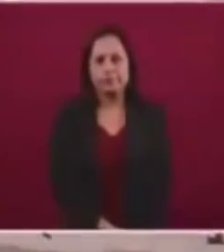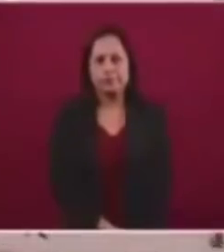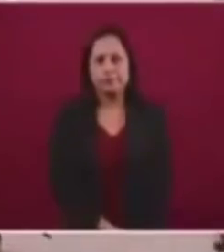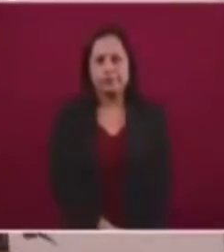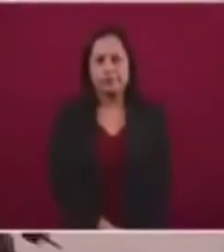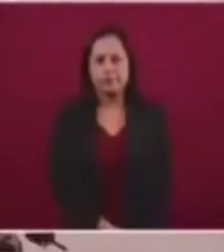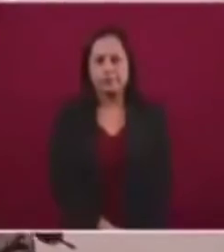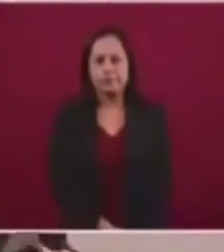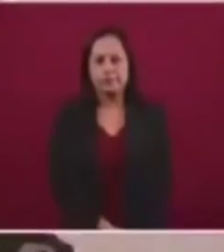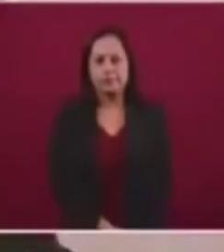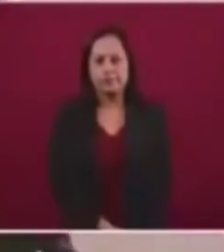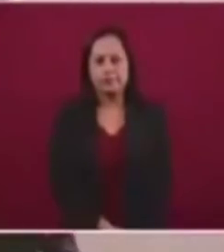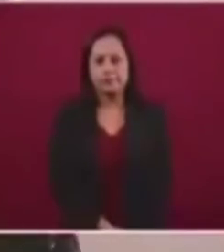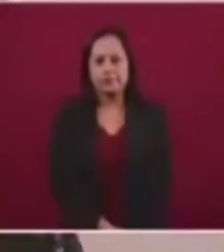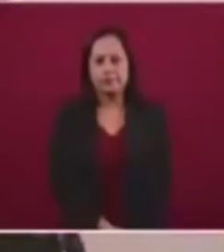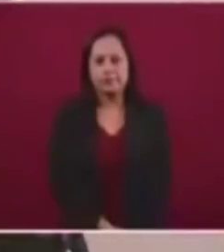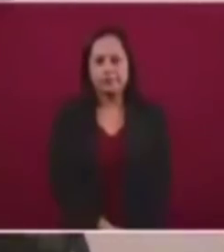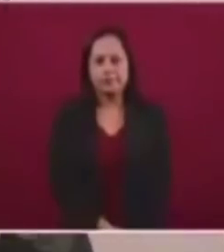M110A1.